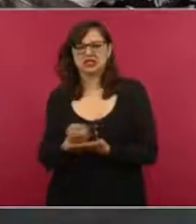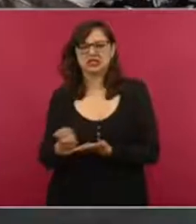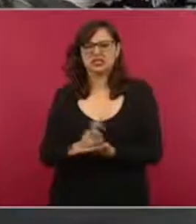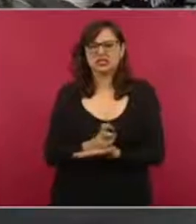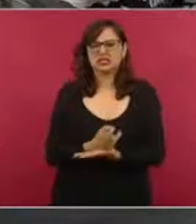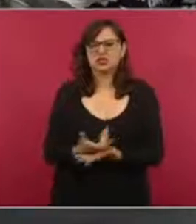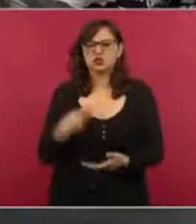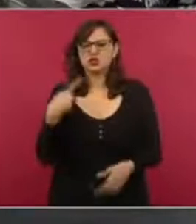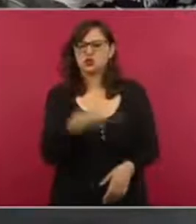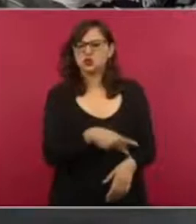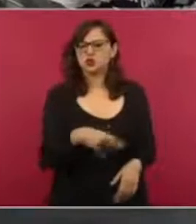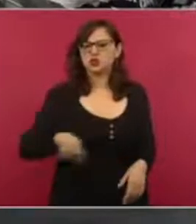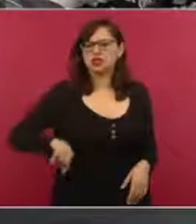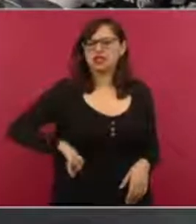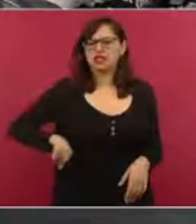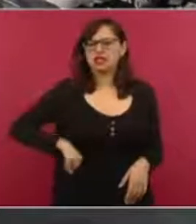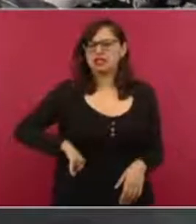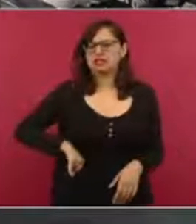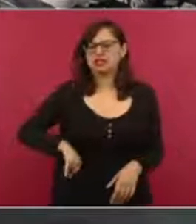del conservadurismo, de un grupo,